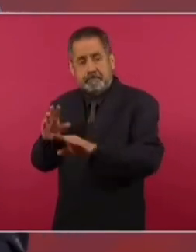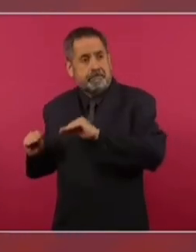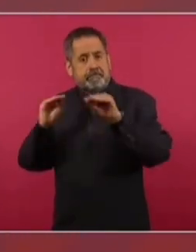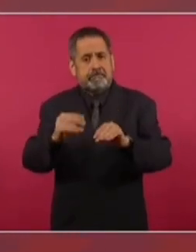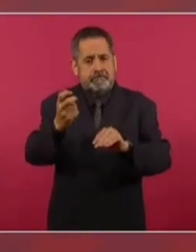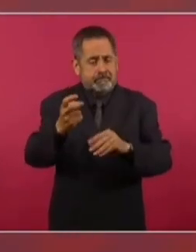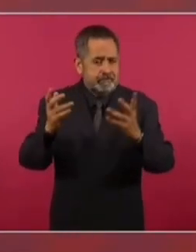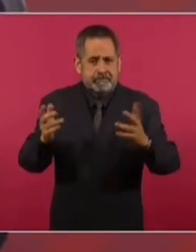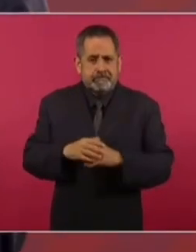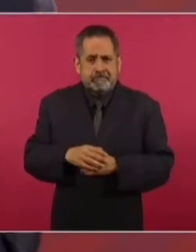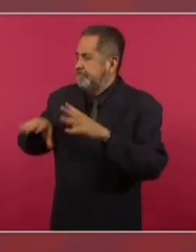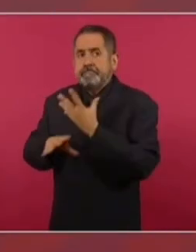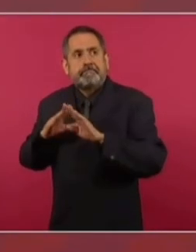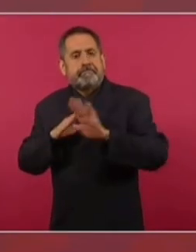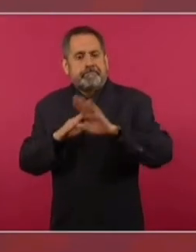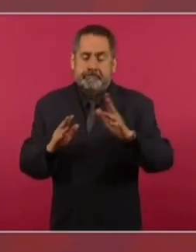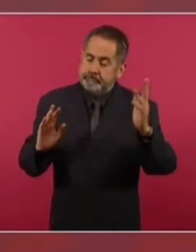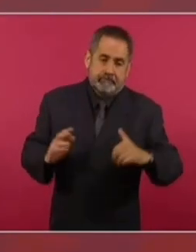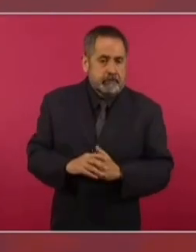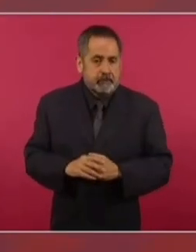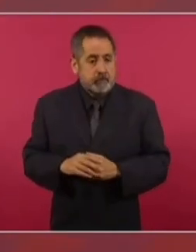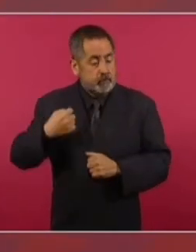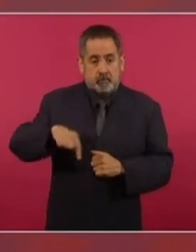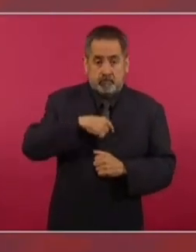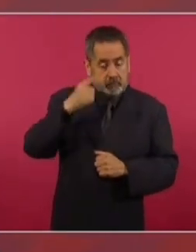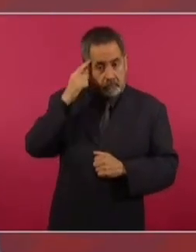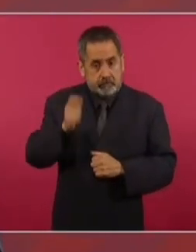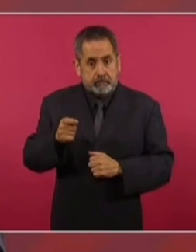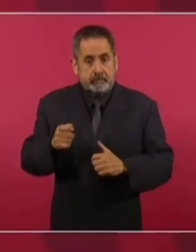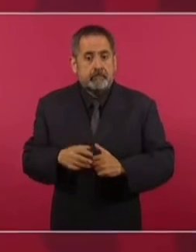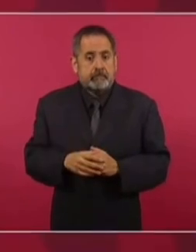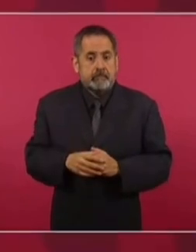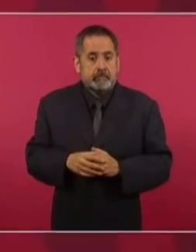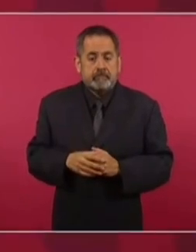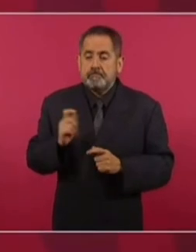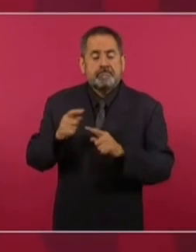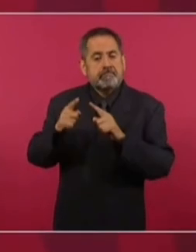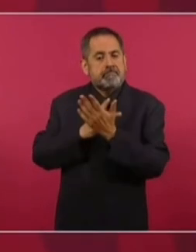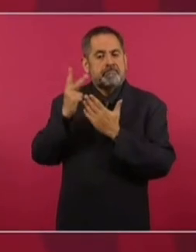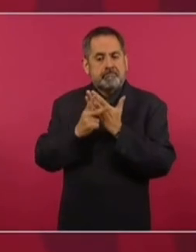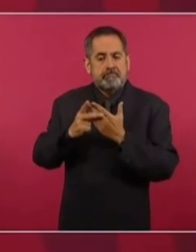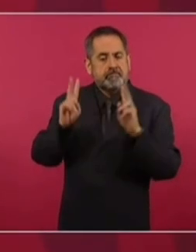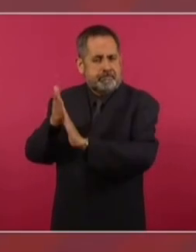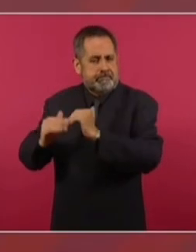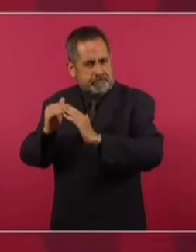es eso, es la desatención. Nosotros estamos con los programas